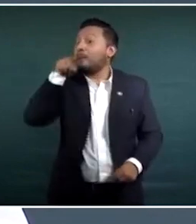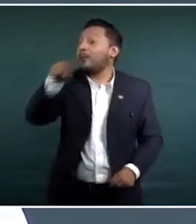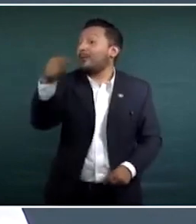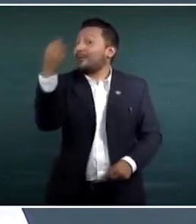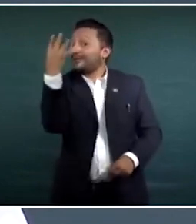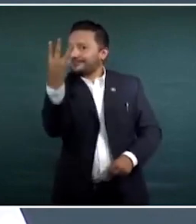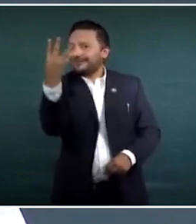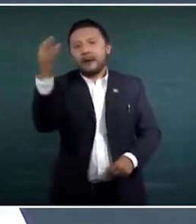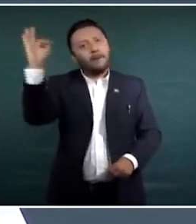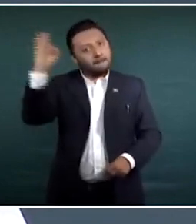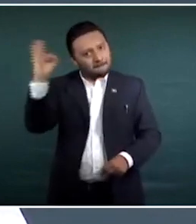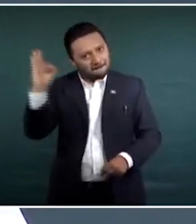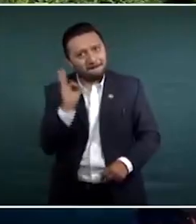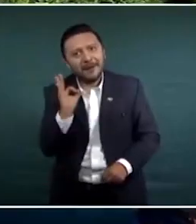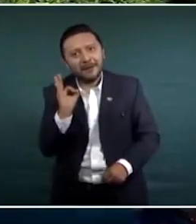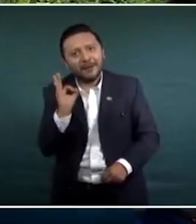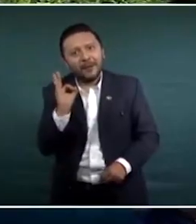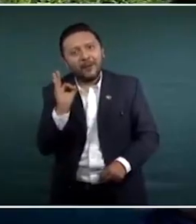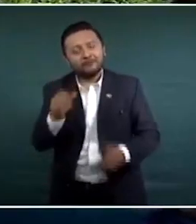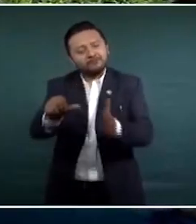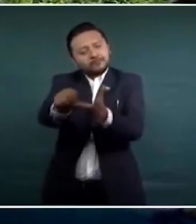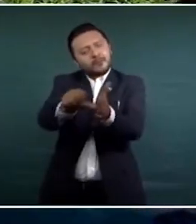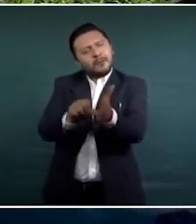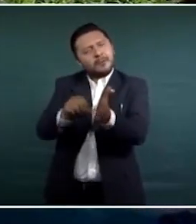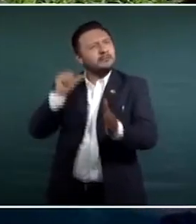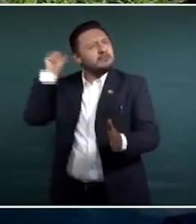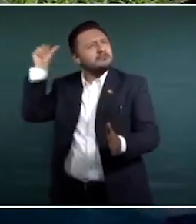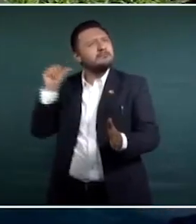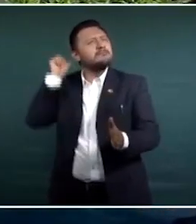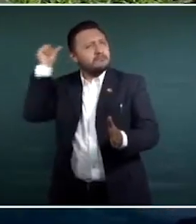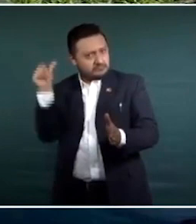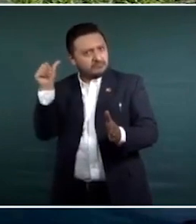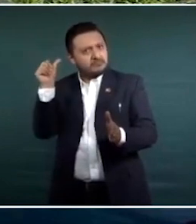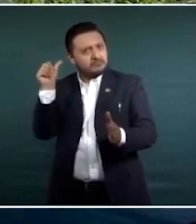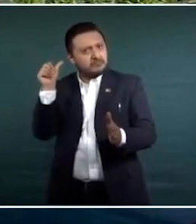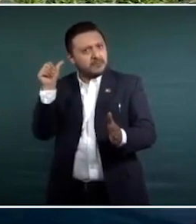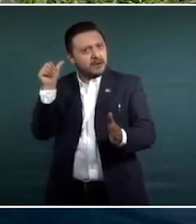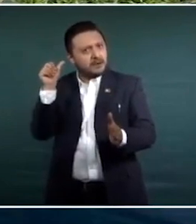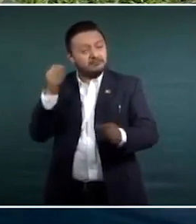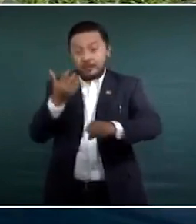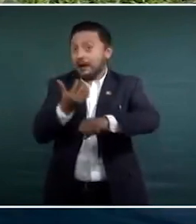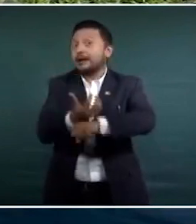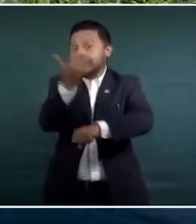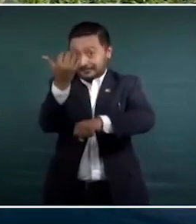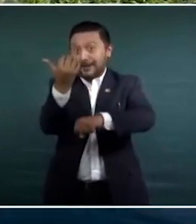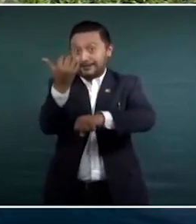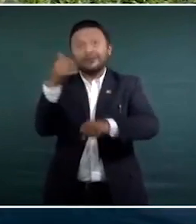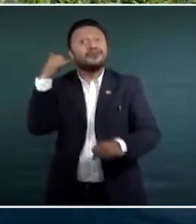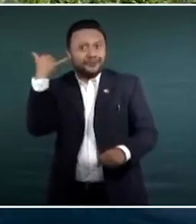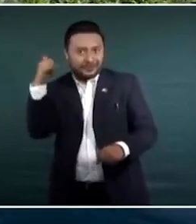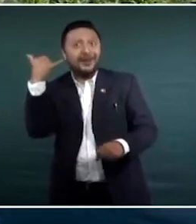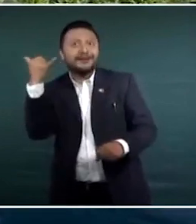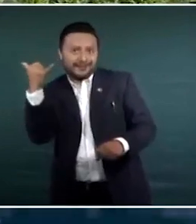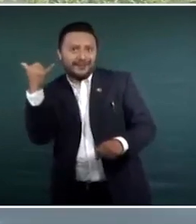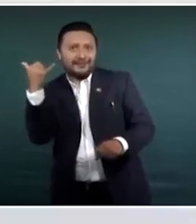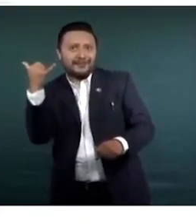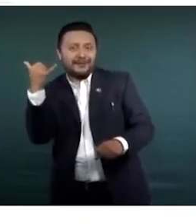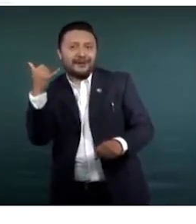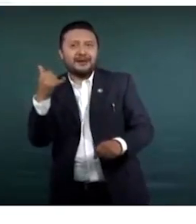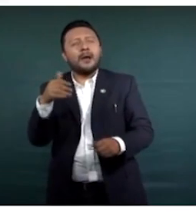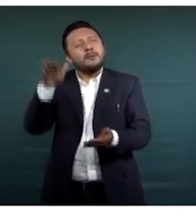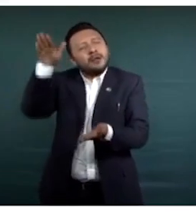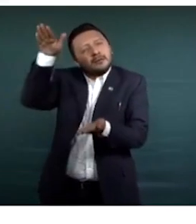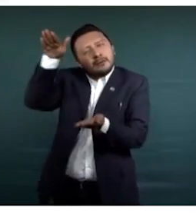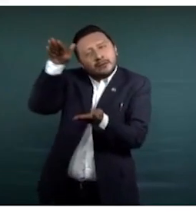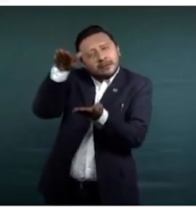63.3%. Durante el mes de abril, fuimos el estado de la República que tuvo la mayor